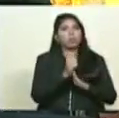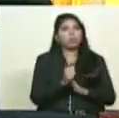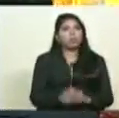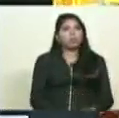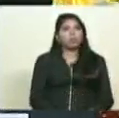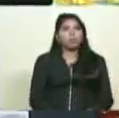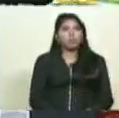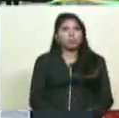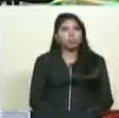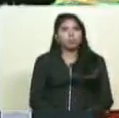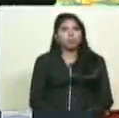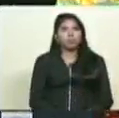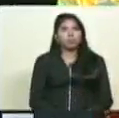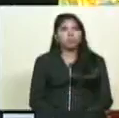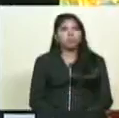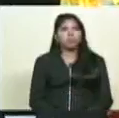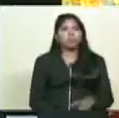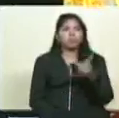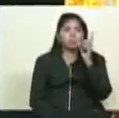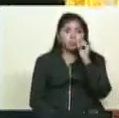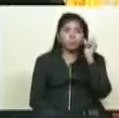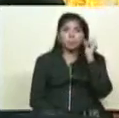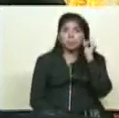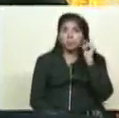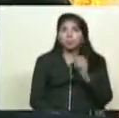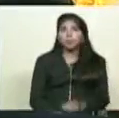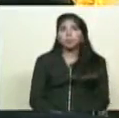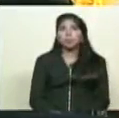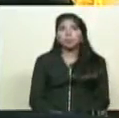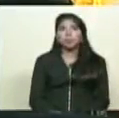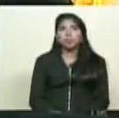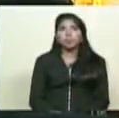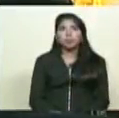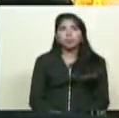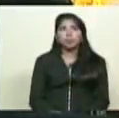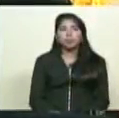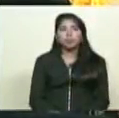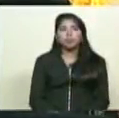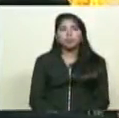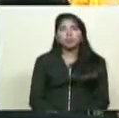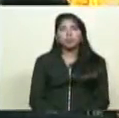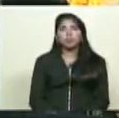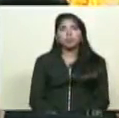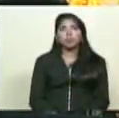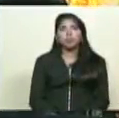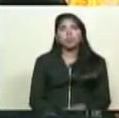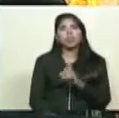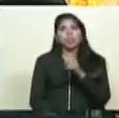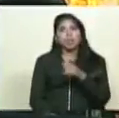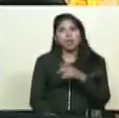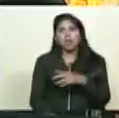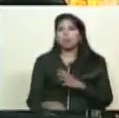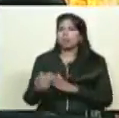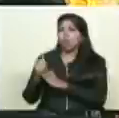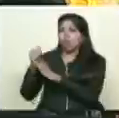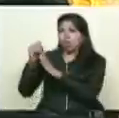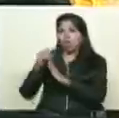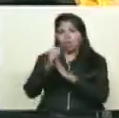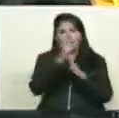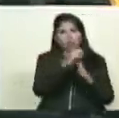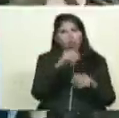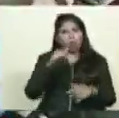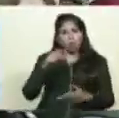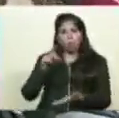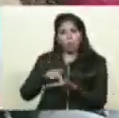trabajadores y trabajadoras. Ante las solicitudes por parte de los voceros que participaron en